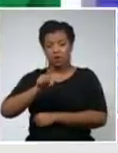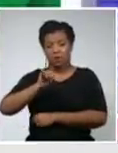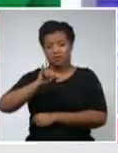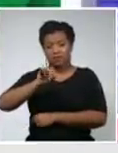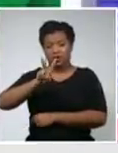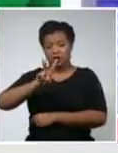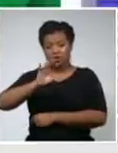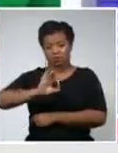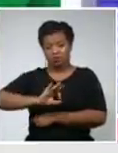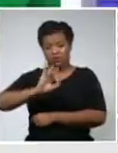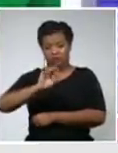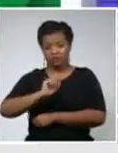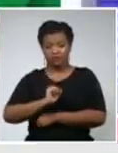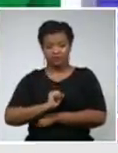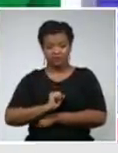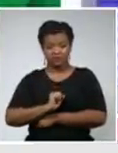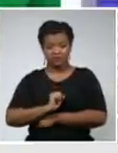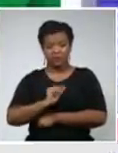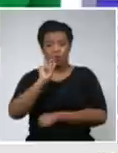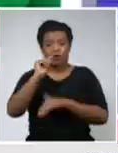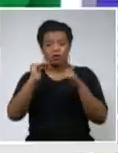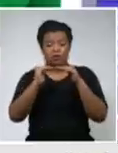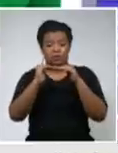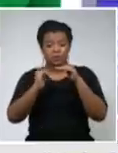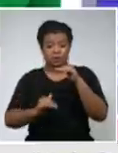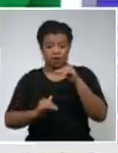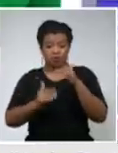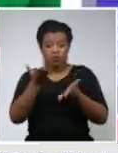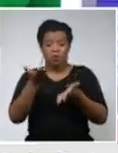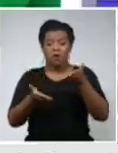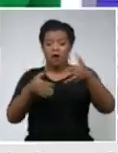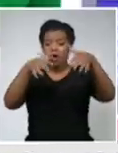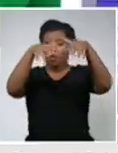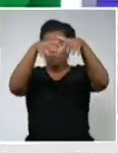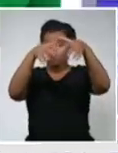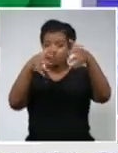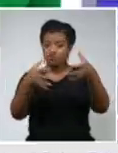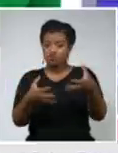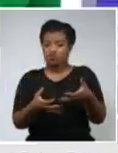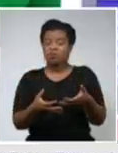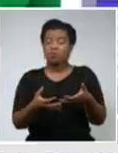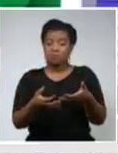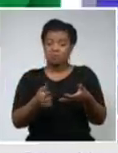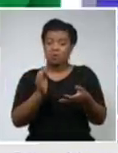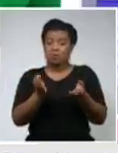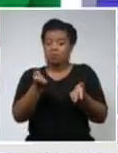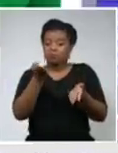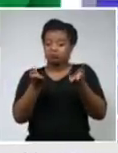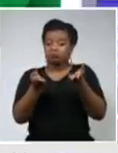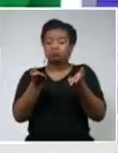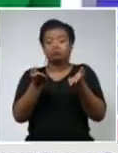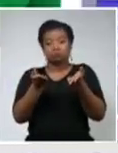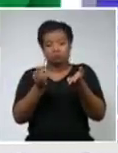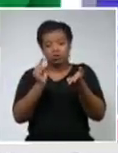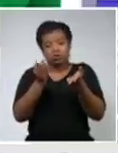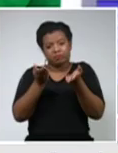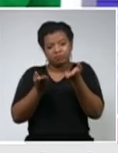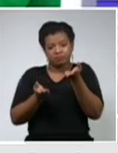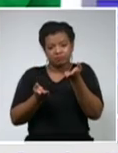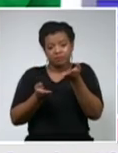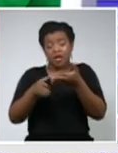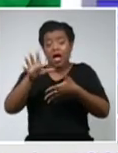0,62%, inferior a la del mundo, 2,21%, y a la de la región de las Américas, que